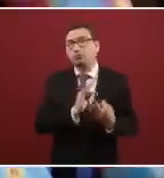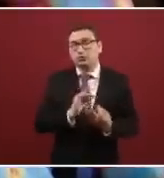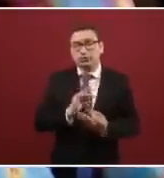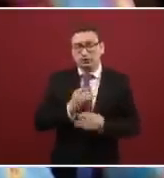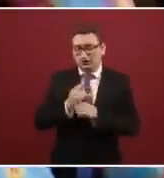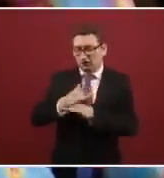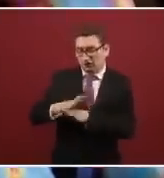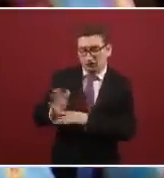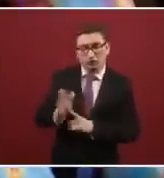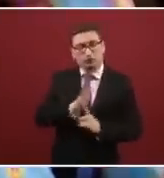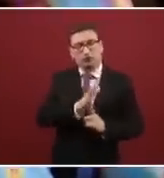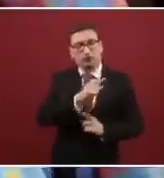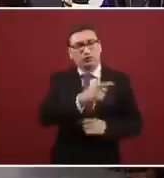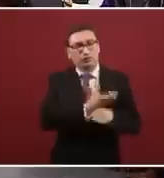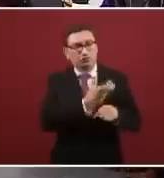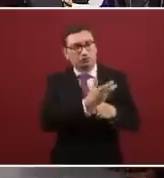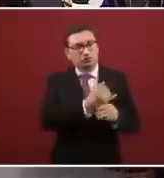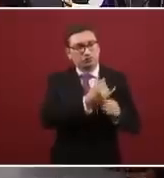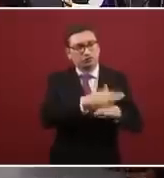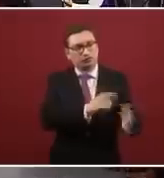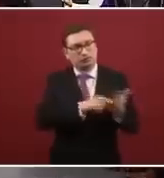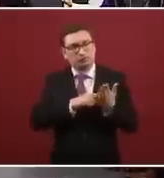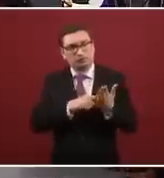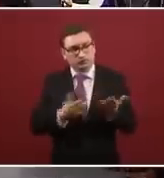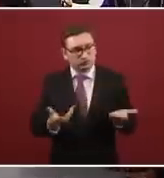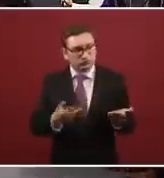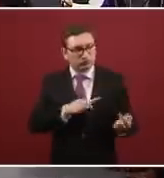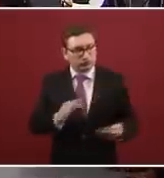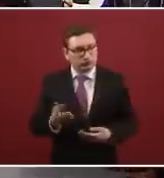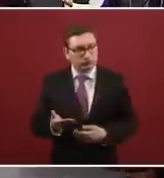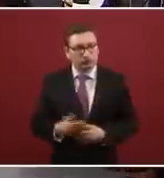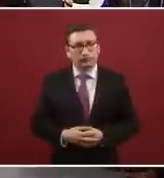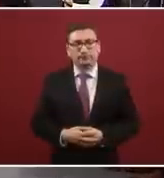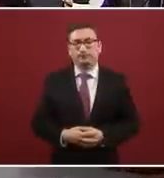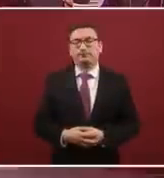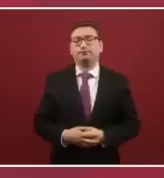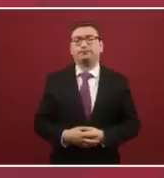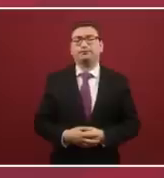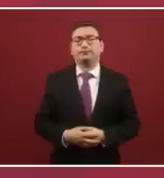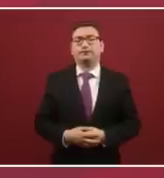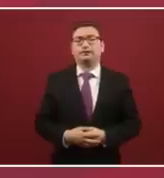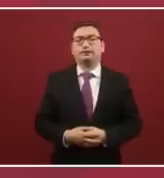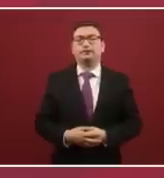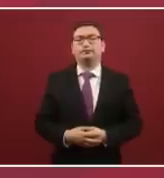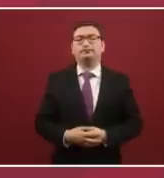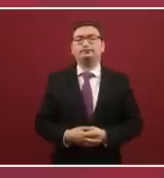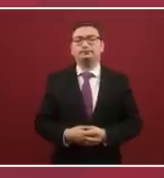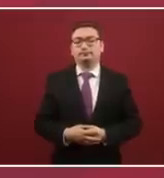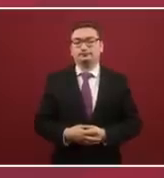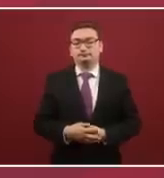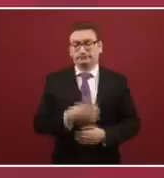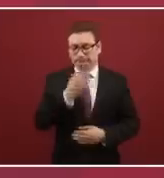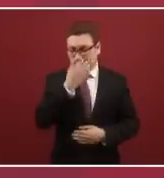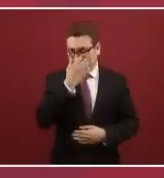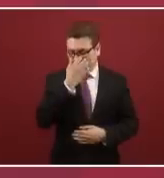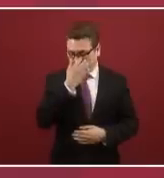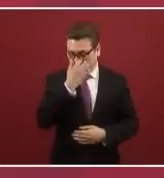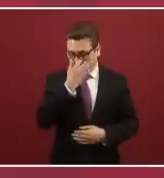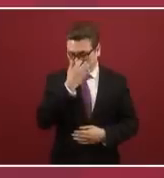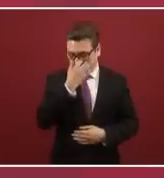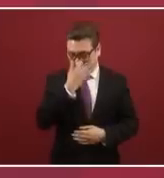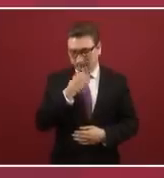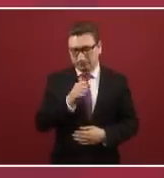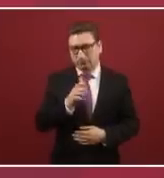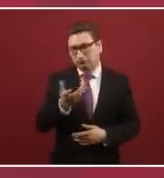de Estados Unidos? Bueno, sí. Miren, cuando se produjo la